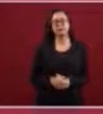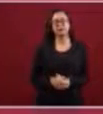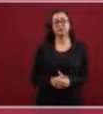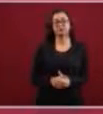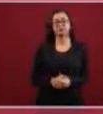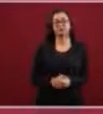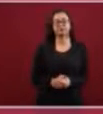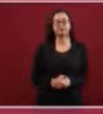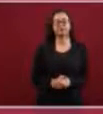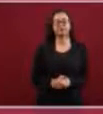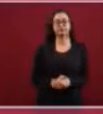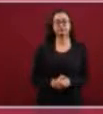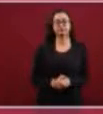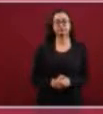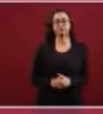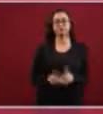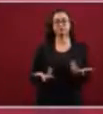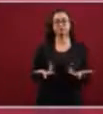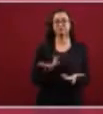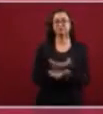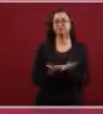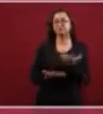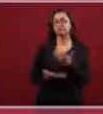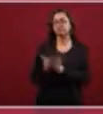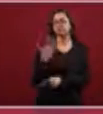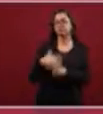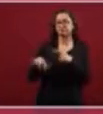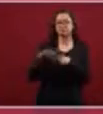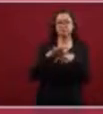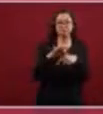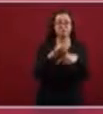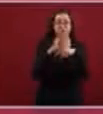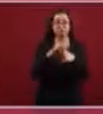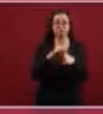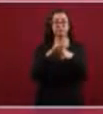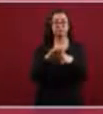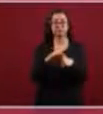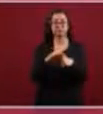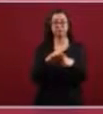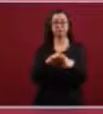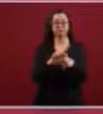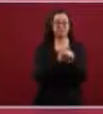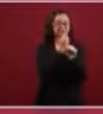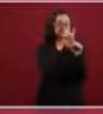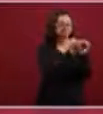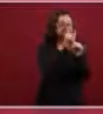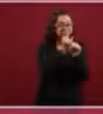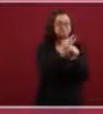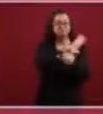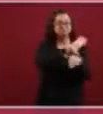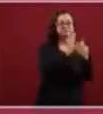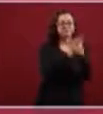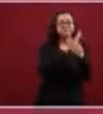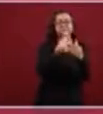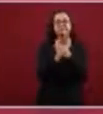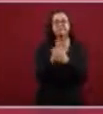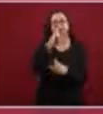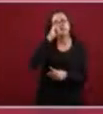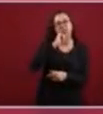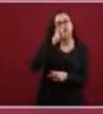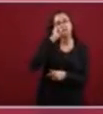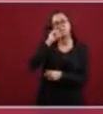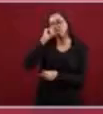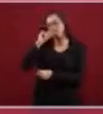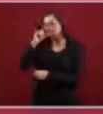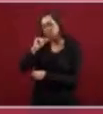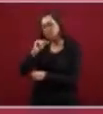la realidad se integran mal los expedientes y esto da